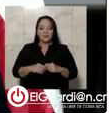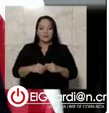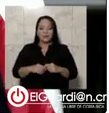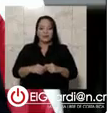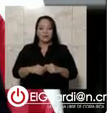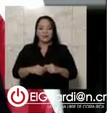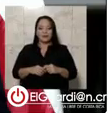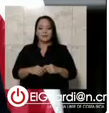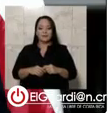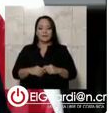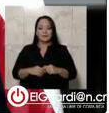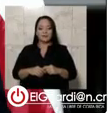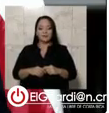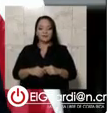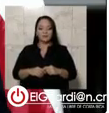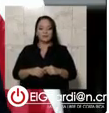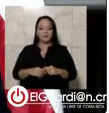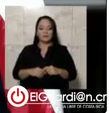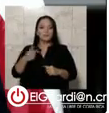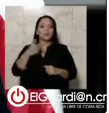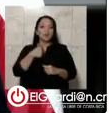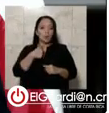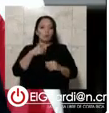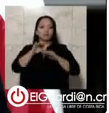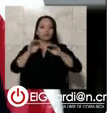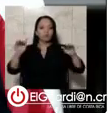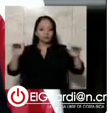Yo hice un llamado patriótico,